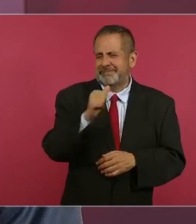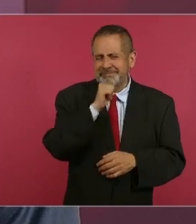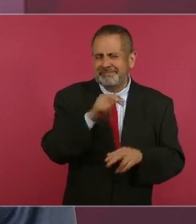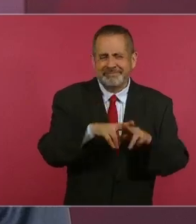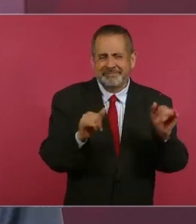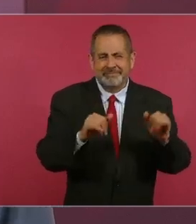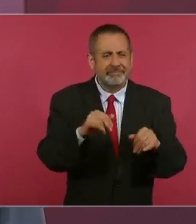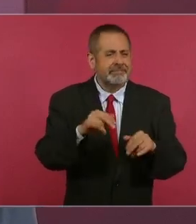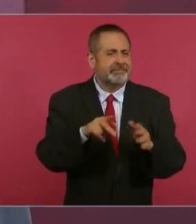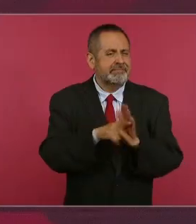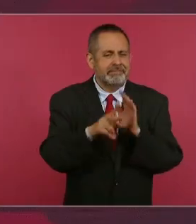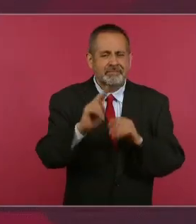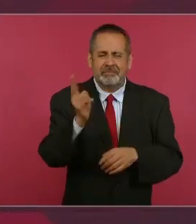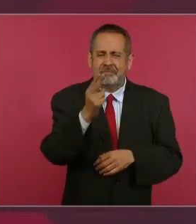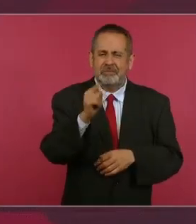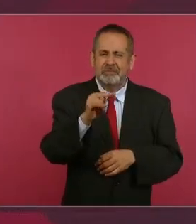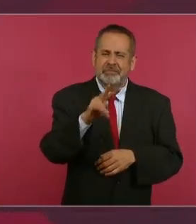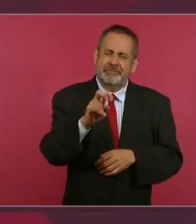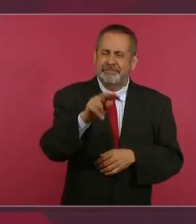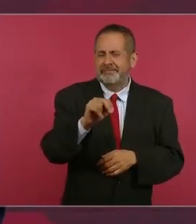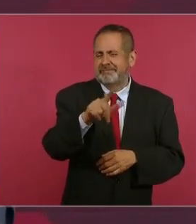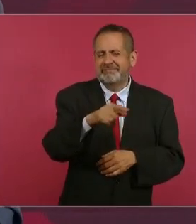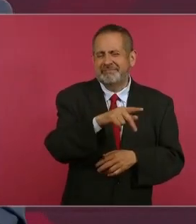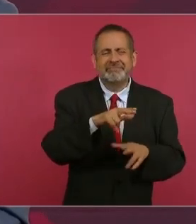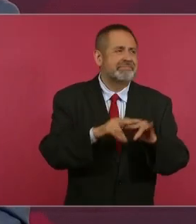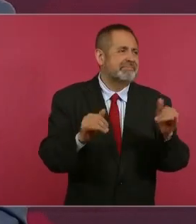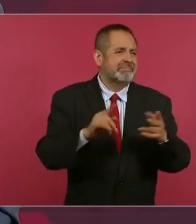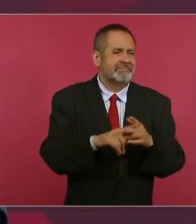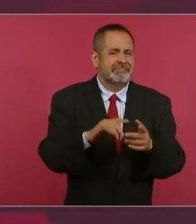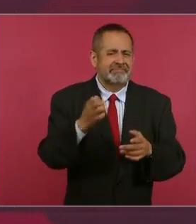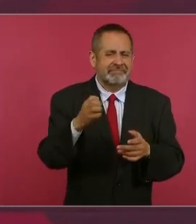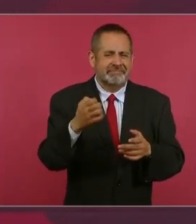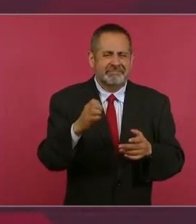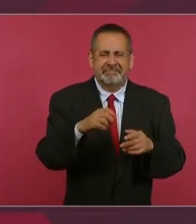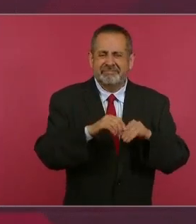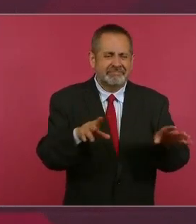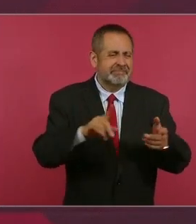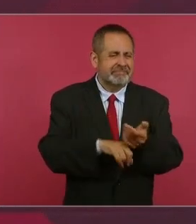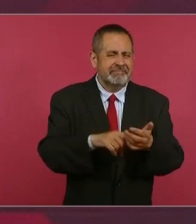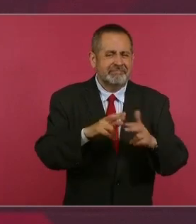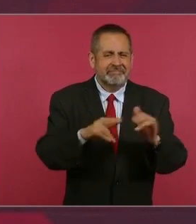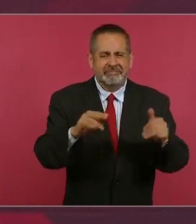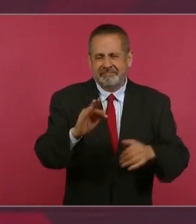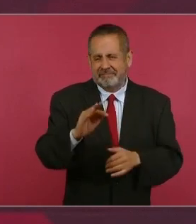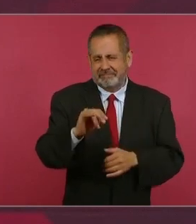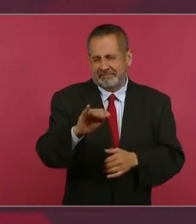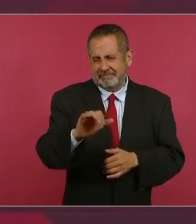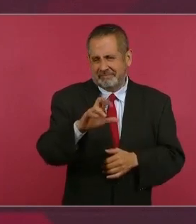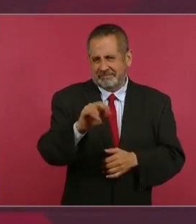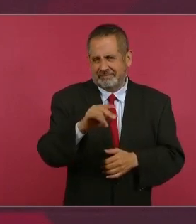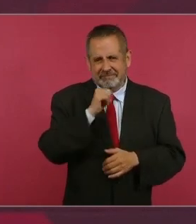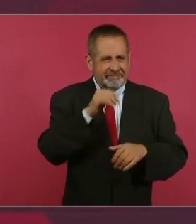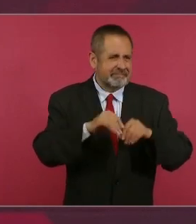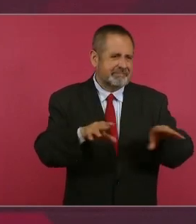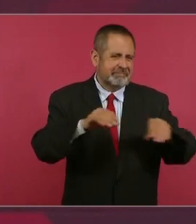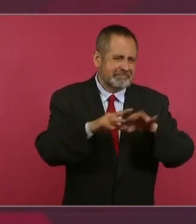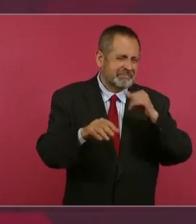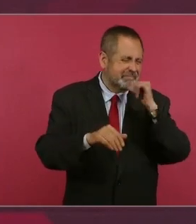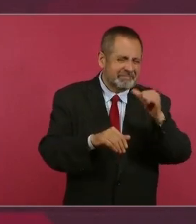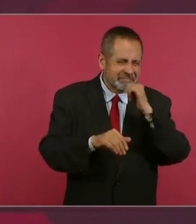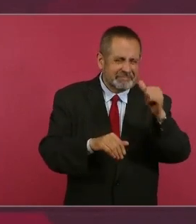ni en el Universal, ni en Excelsior, ni en el Financiero,